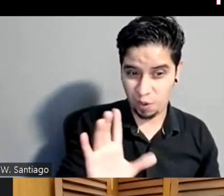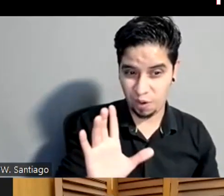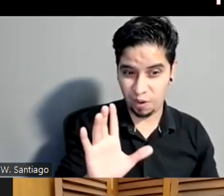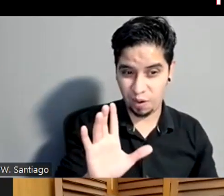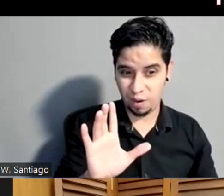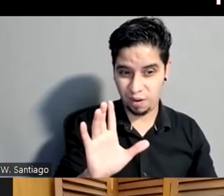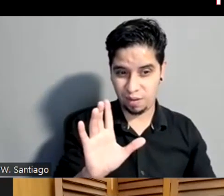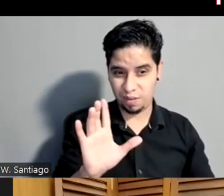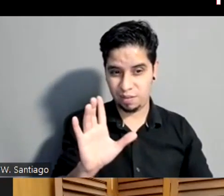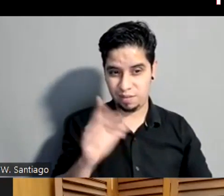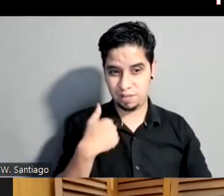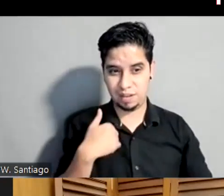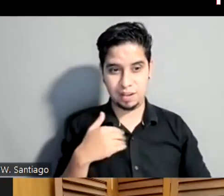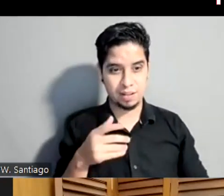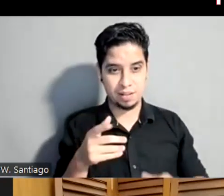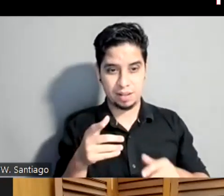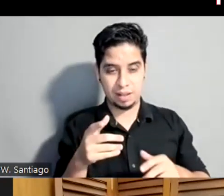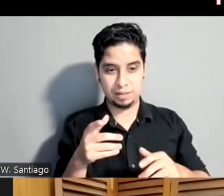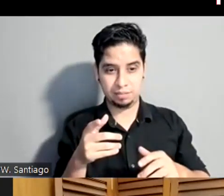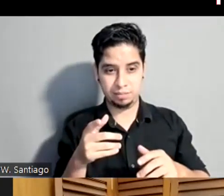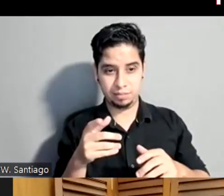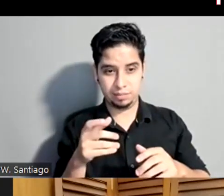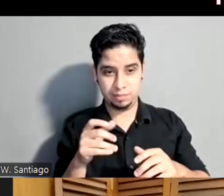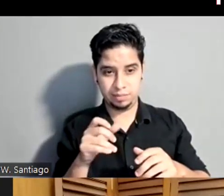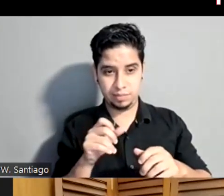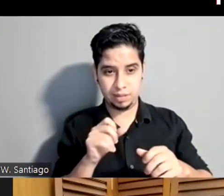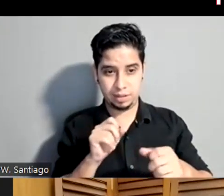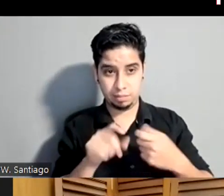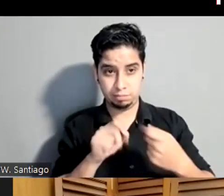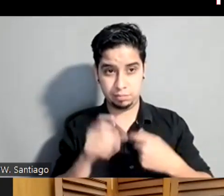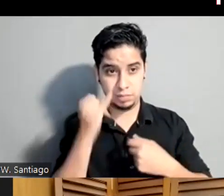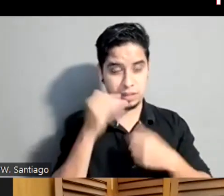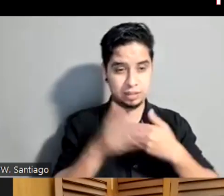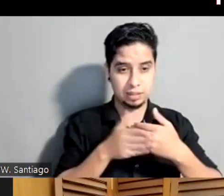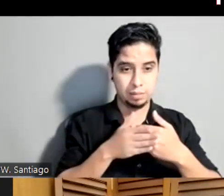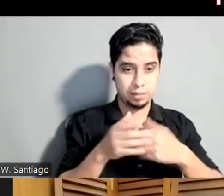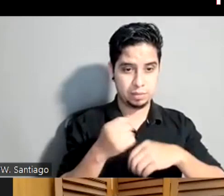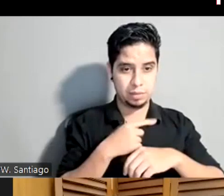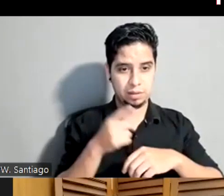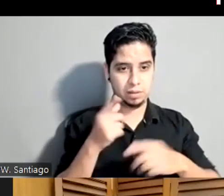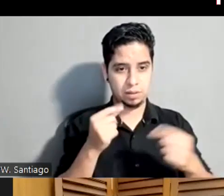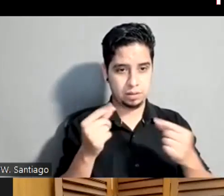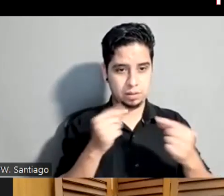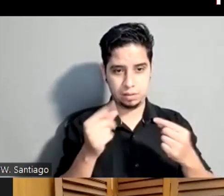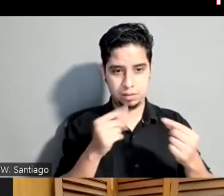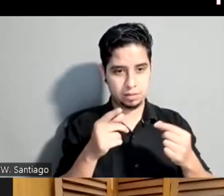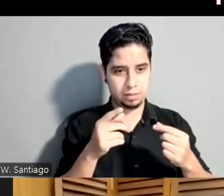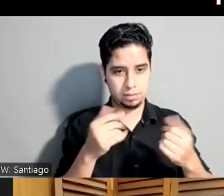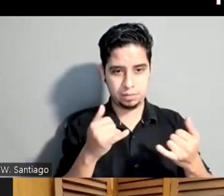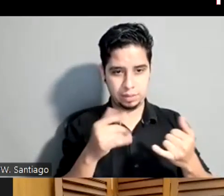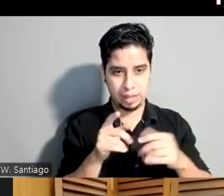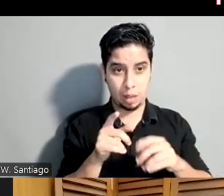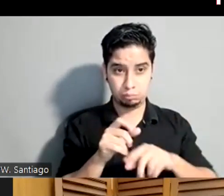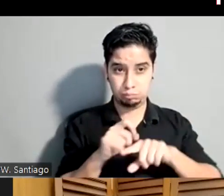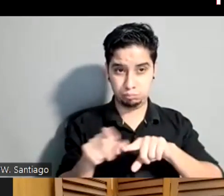le voy a escribir a mi esposo que me está llamando, porque él siempre me dice, si está cerca de mí, me llama, ¿qué tú haces? ¿Qué vamos a hacer hoy? Déjame